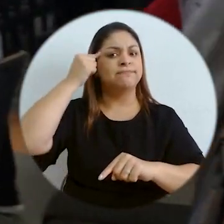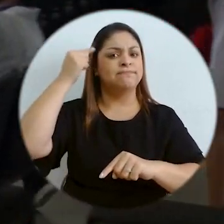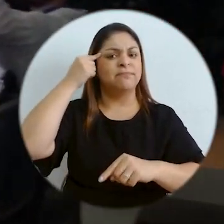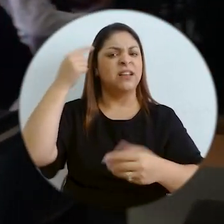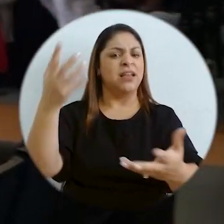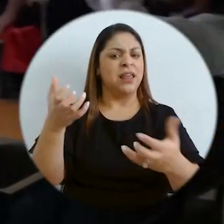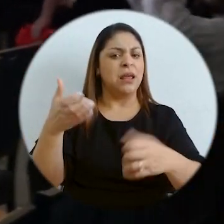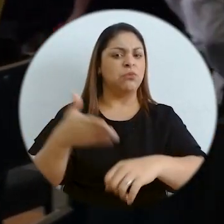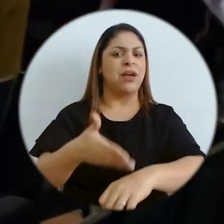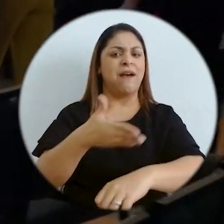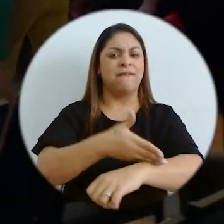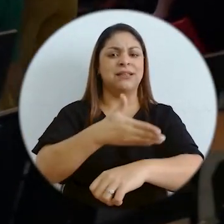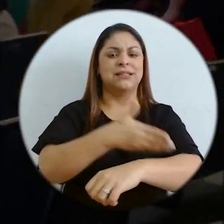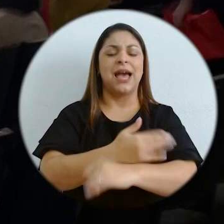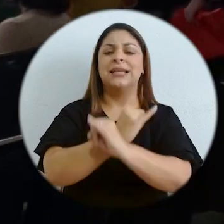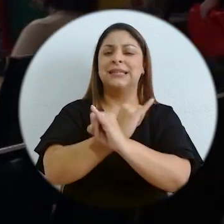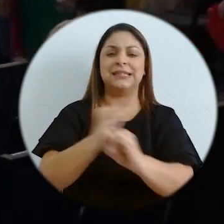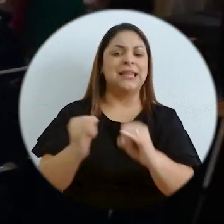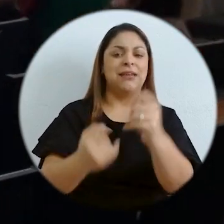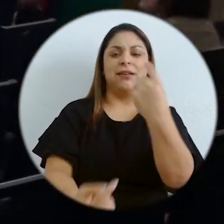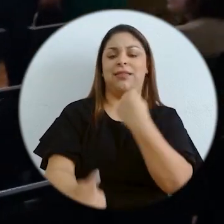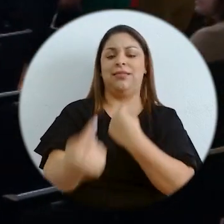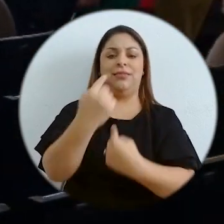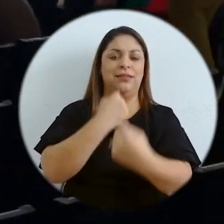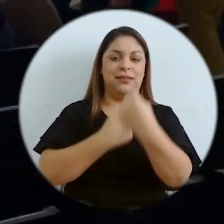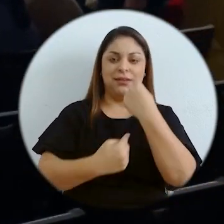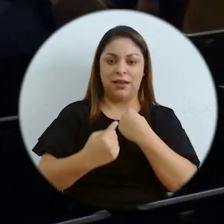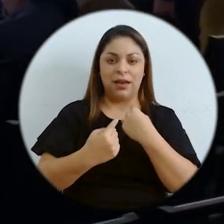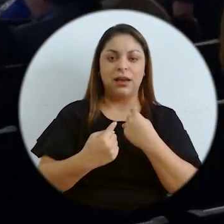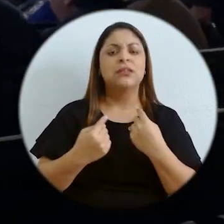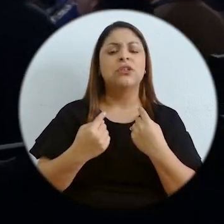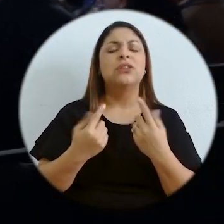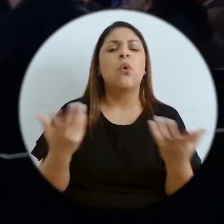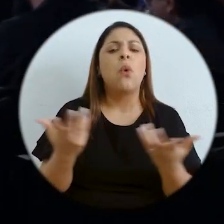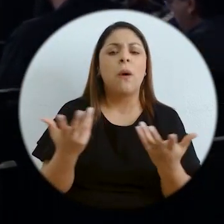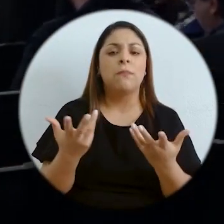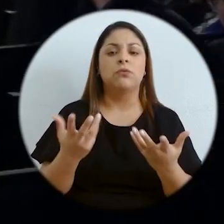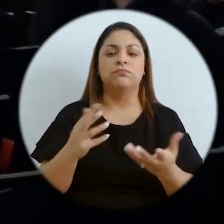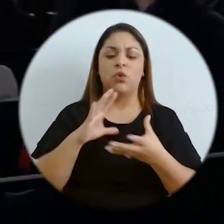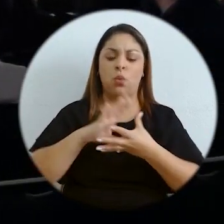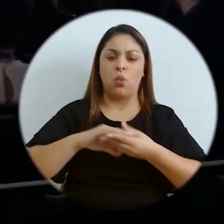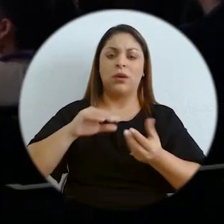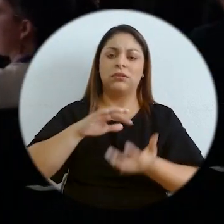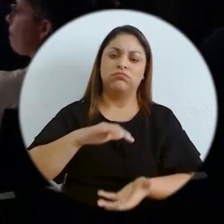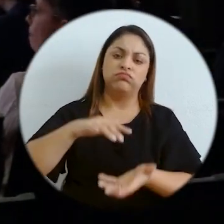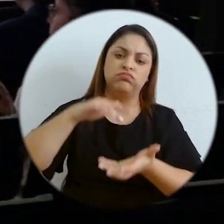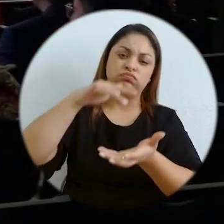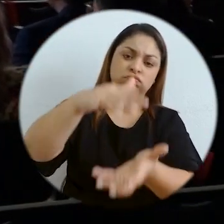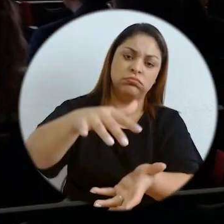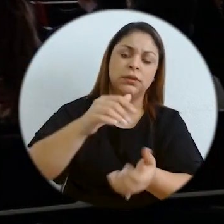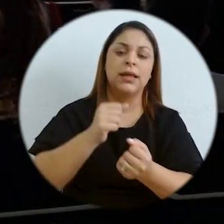no nos critiquen por estas cuestiones. Entonces, al final se hace con democracia, con rendición de